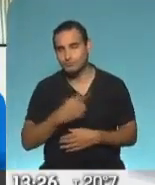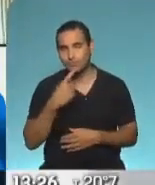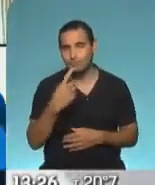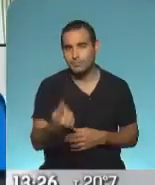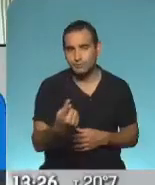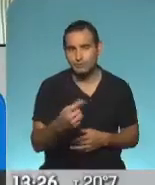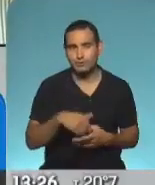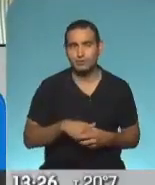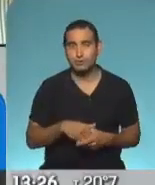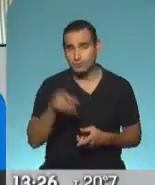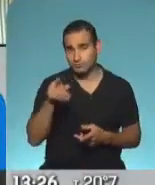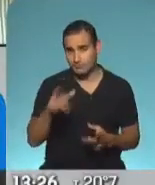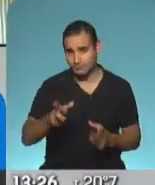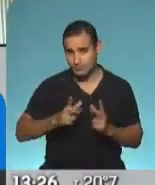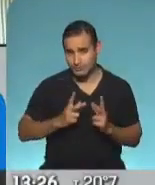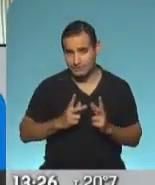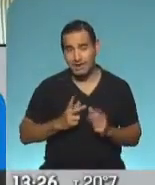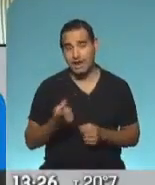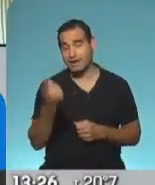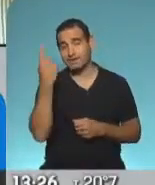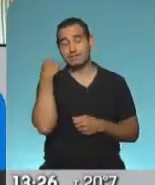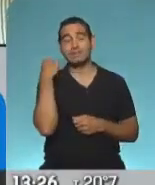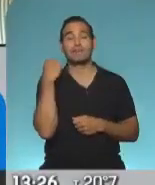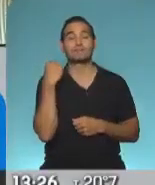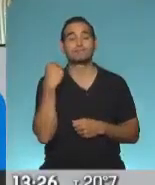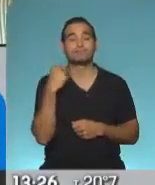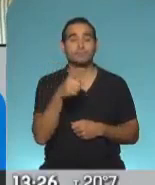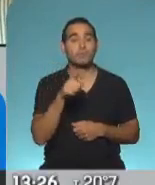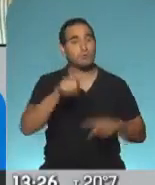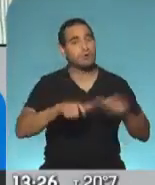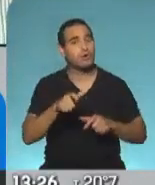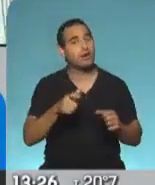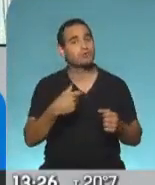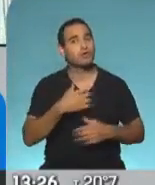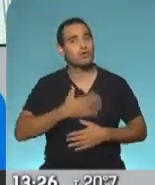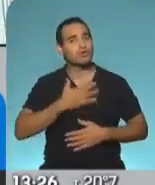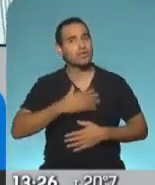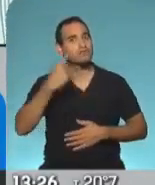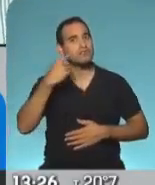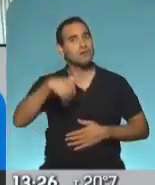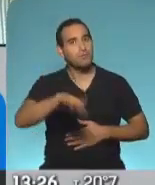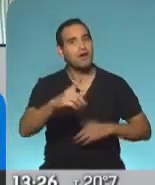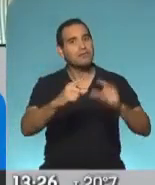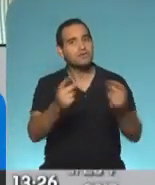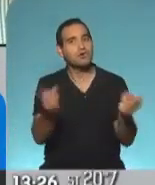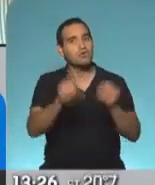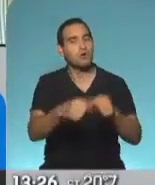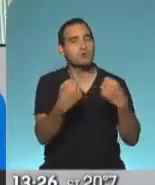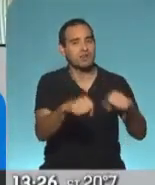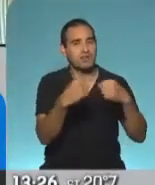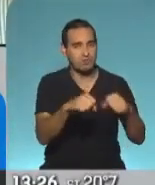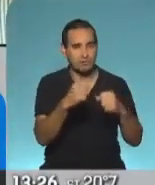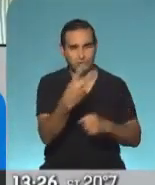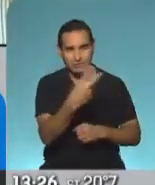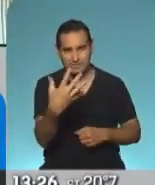una consulta, teniendo en cuenta lo que usted está diciendo. Ayer en el mundo del fútbol muchos se emocionaron porque se habló hasta de una fecha para volver a los entrenamientos,